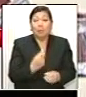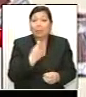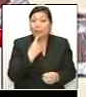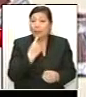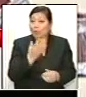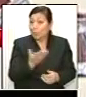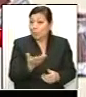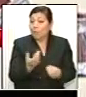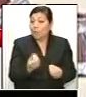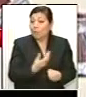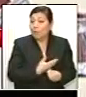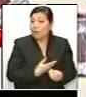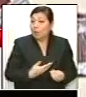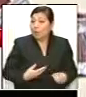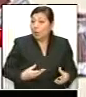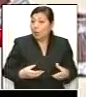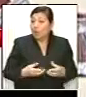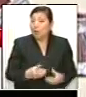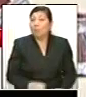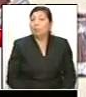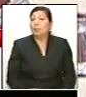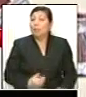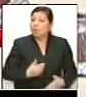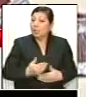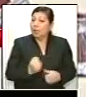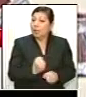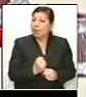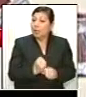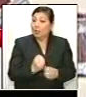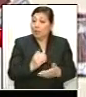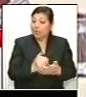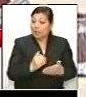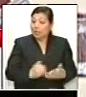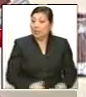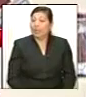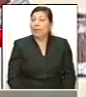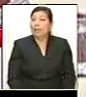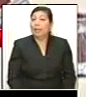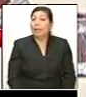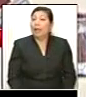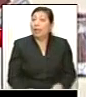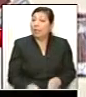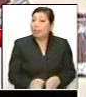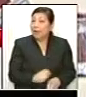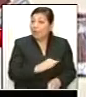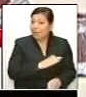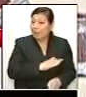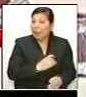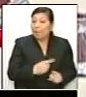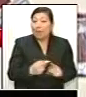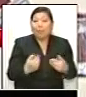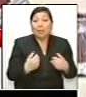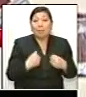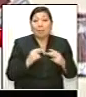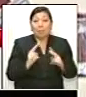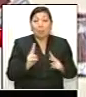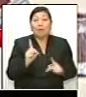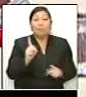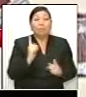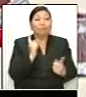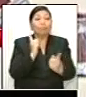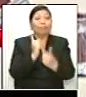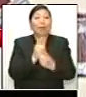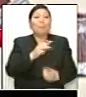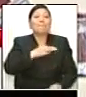haciendo usted como presidente de la comisión. Vamos a seguir trabajando con nuestras mesas técnicas, con nuestra tarea de fiscalización, pero tenemos que ver a un ministro que